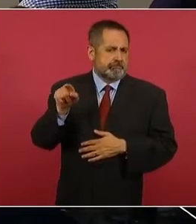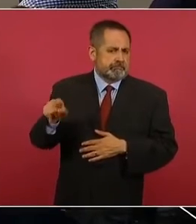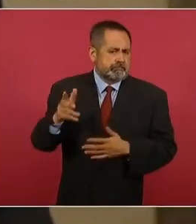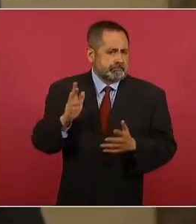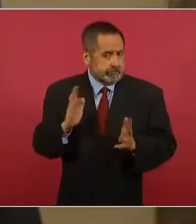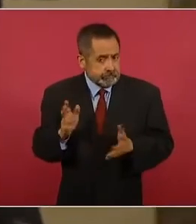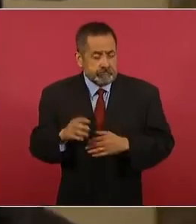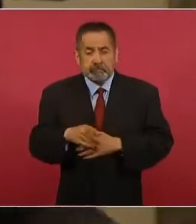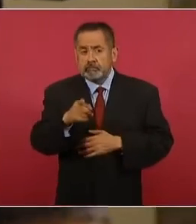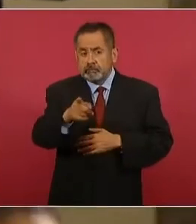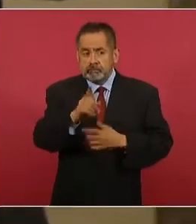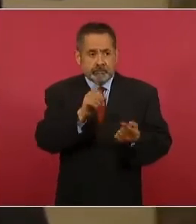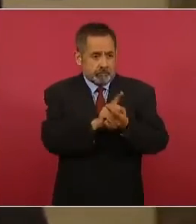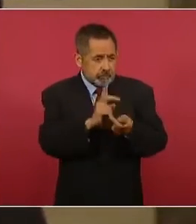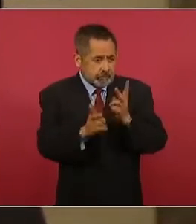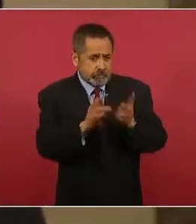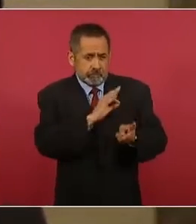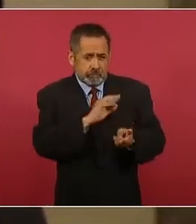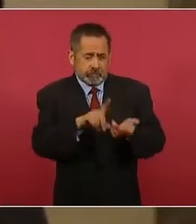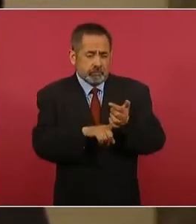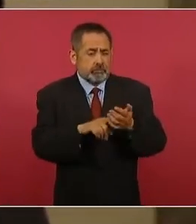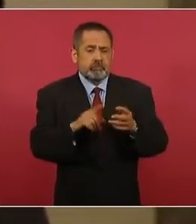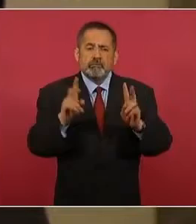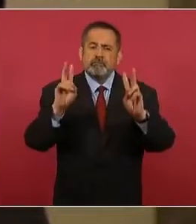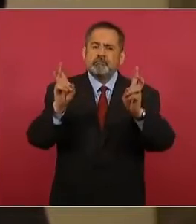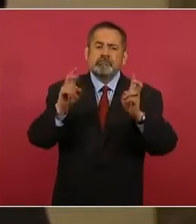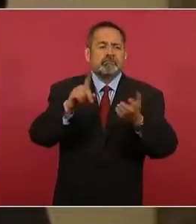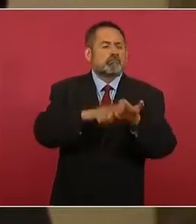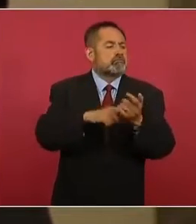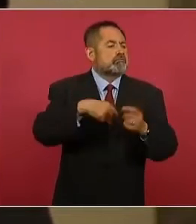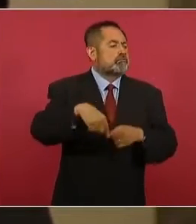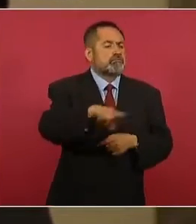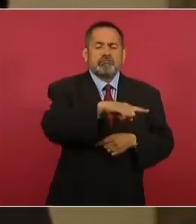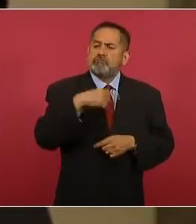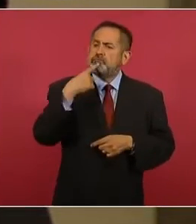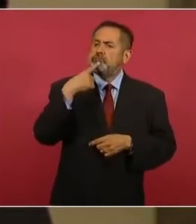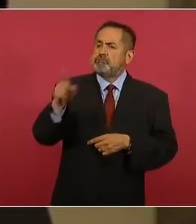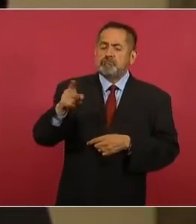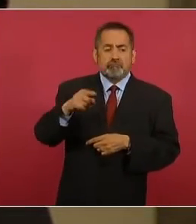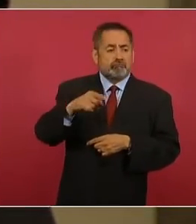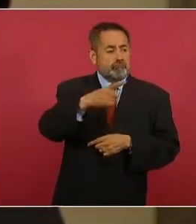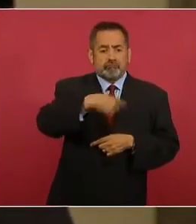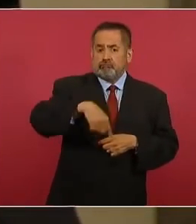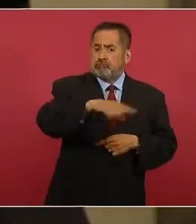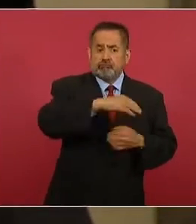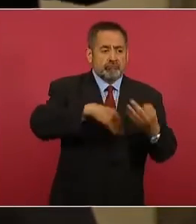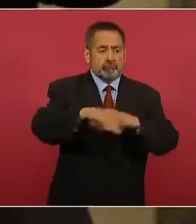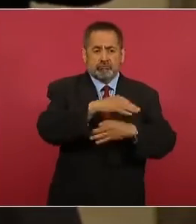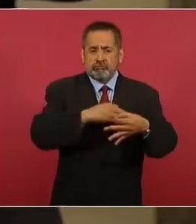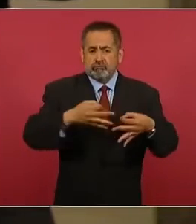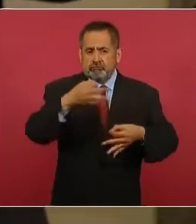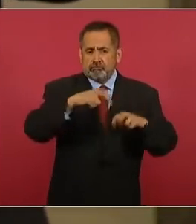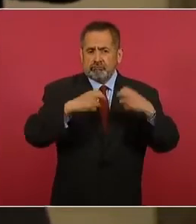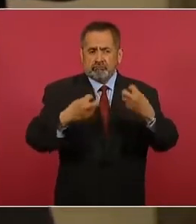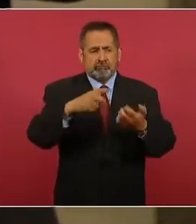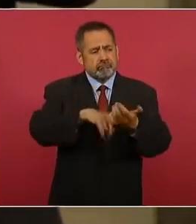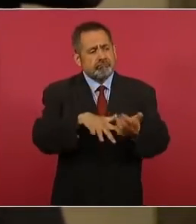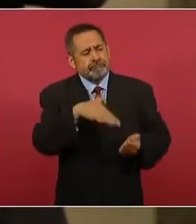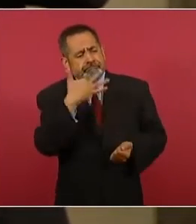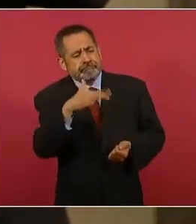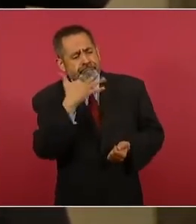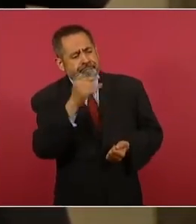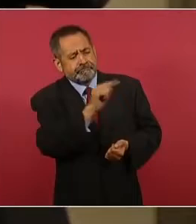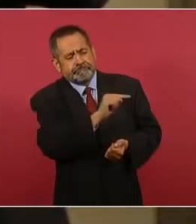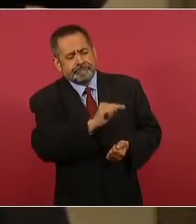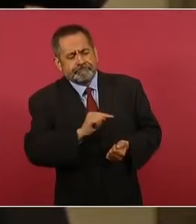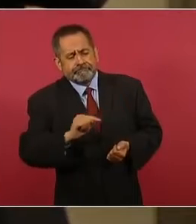tenido oportunidad de revisar el tema de las acusaciones en contra de todos los magistrados por temas de corrupción, donde